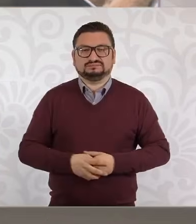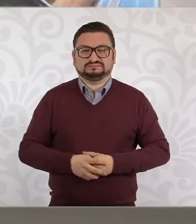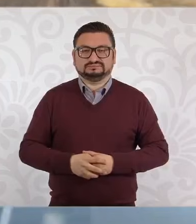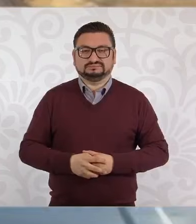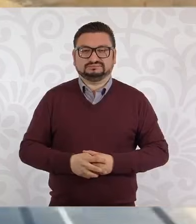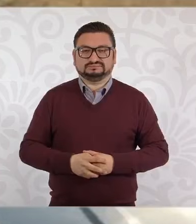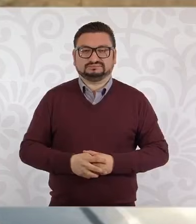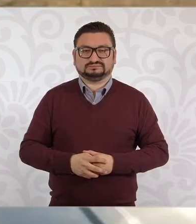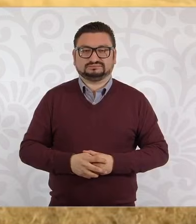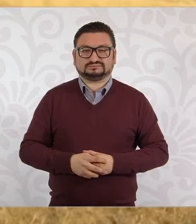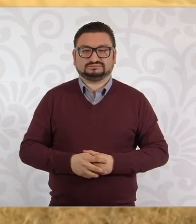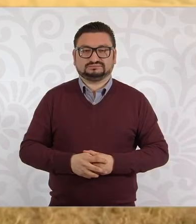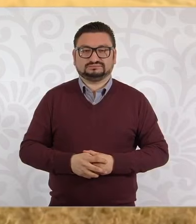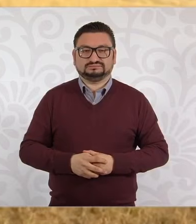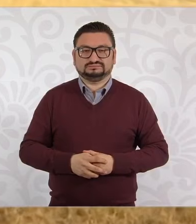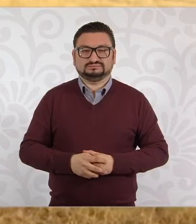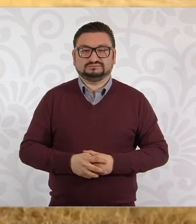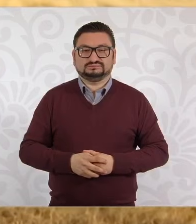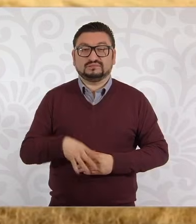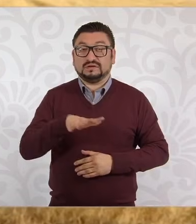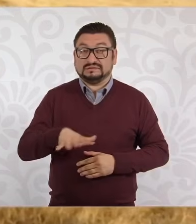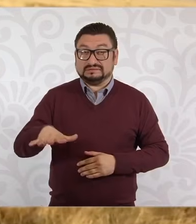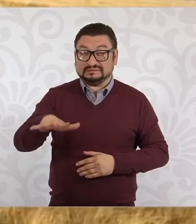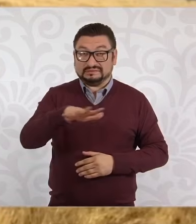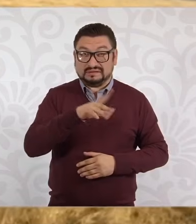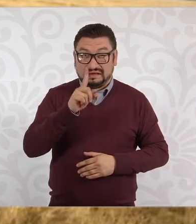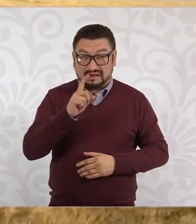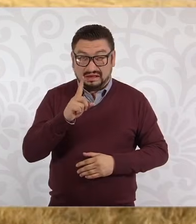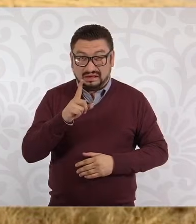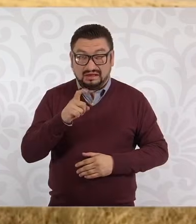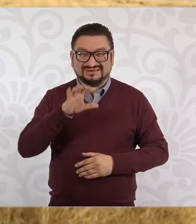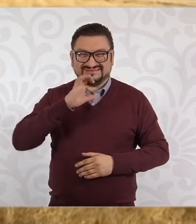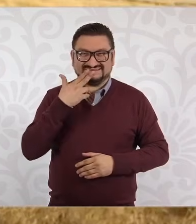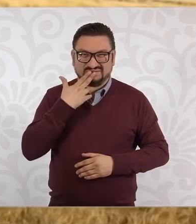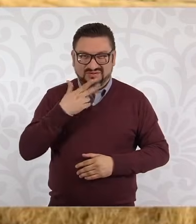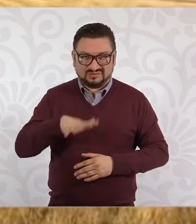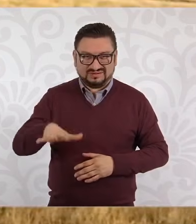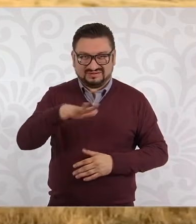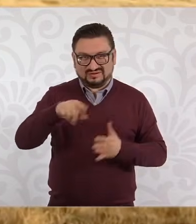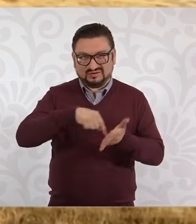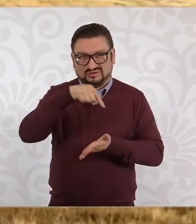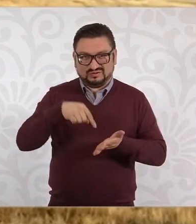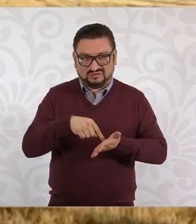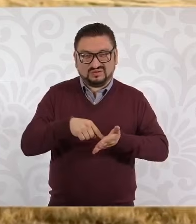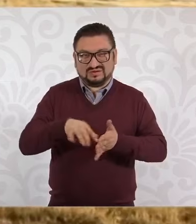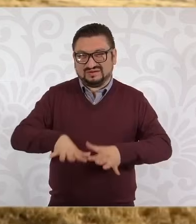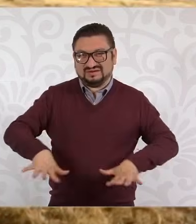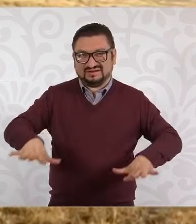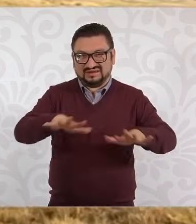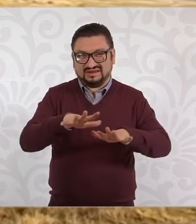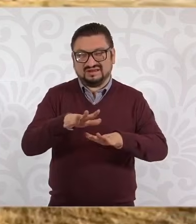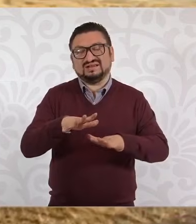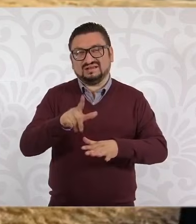en la imagen que en alguno de los acuíferos más sobreexplotados del país, en Chihuahua, me refiero a la región del acuífero de Laguna de